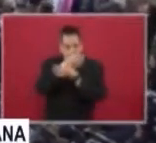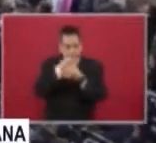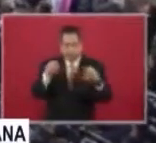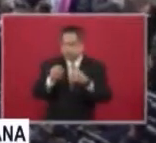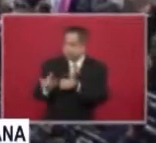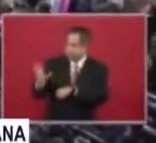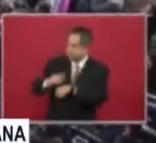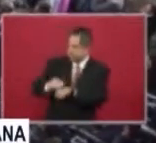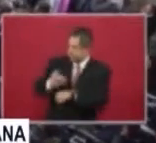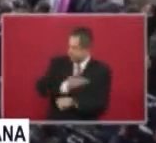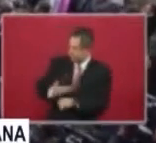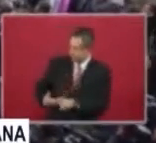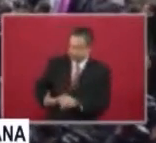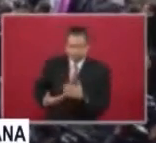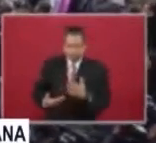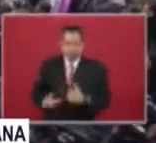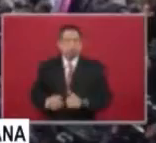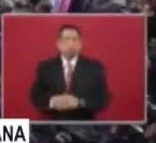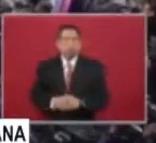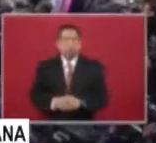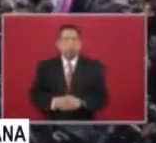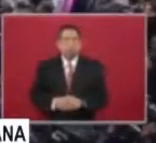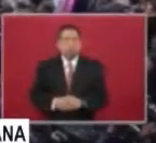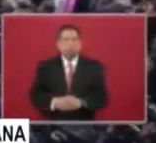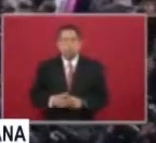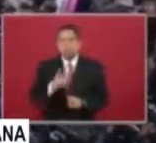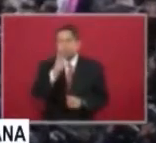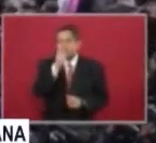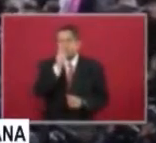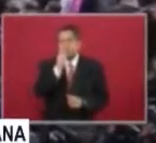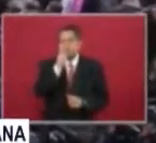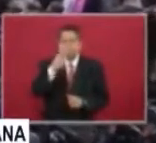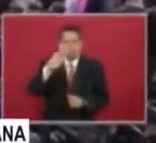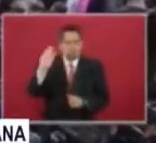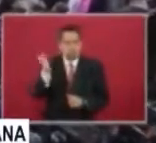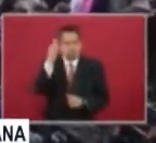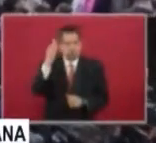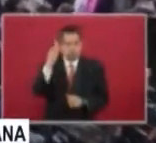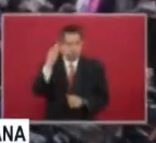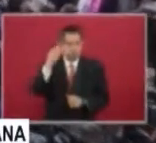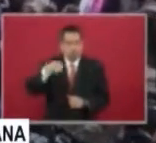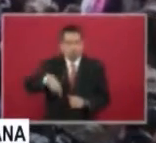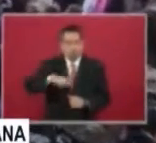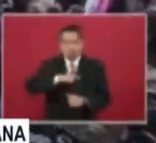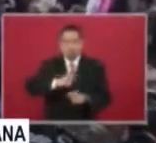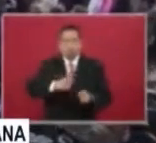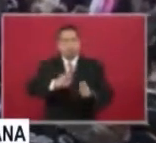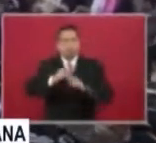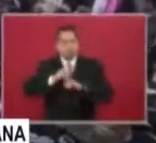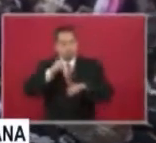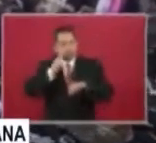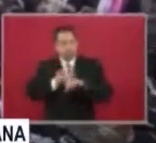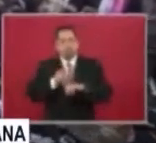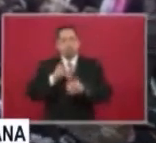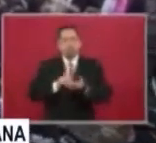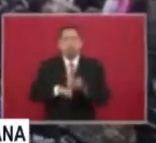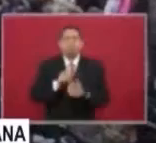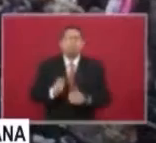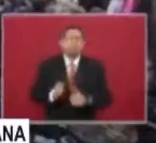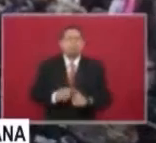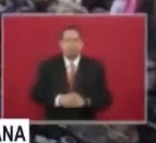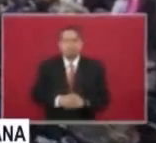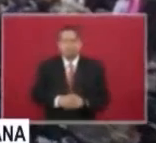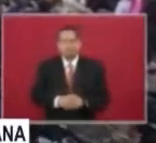la guardia que es de adscripción civil es decir es una guardia de carácter civil depende de